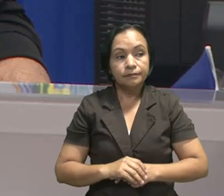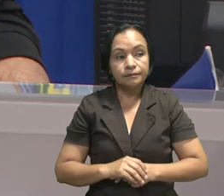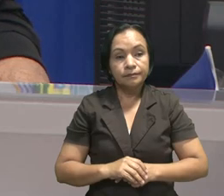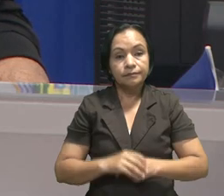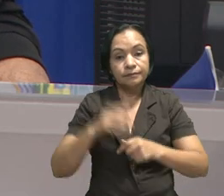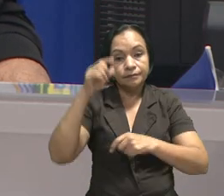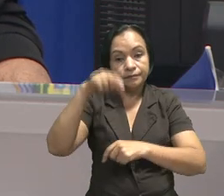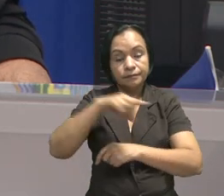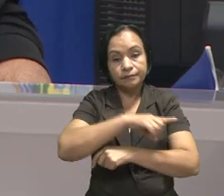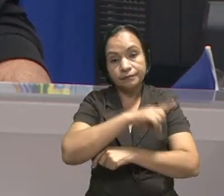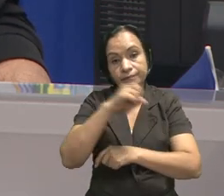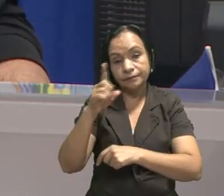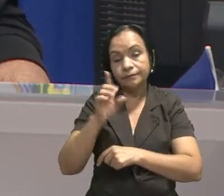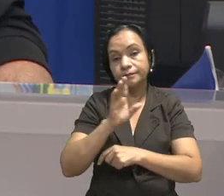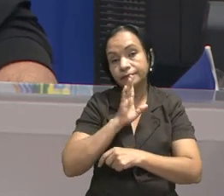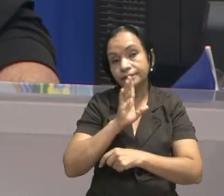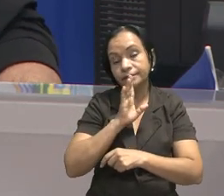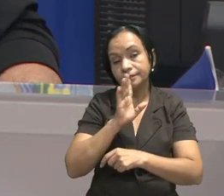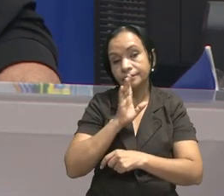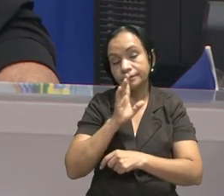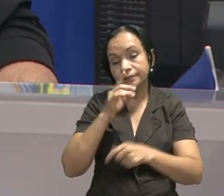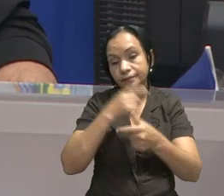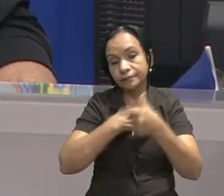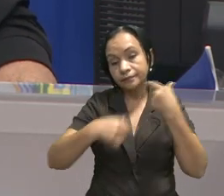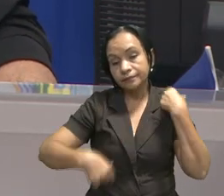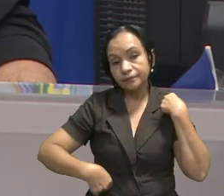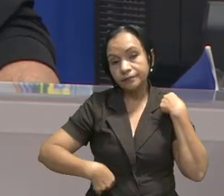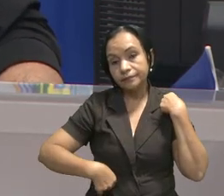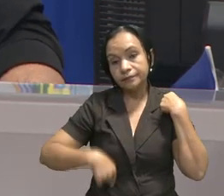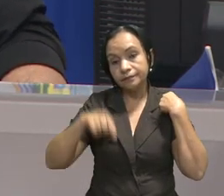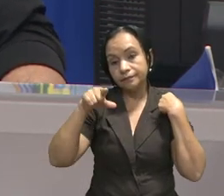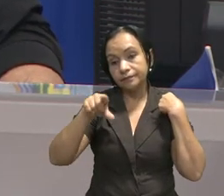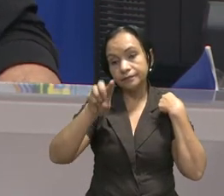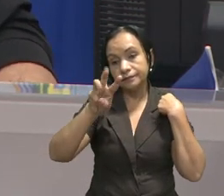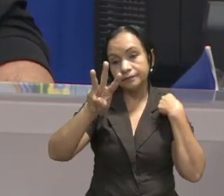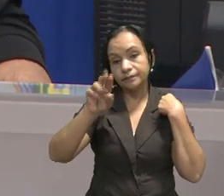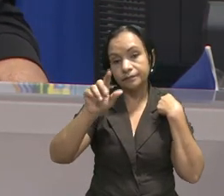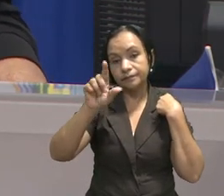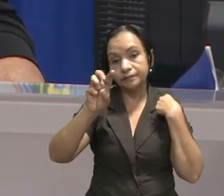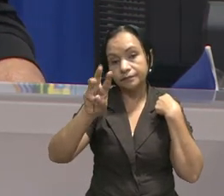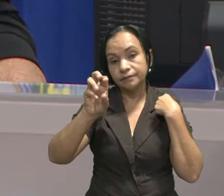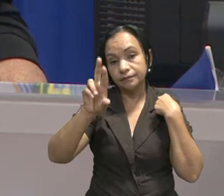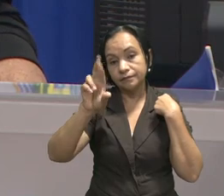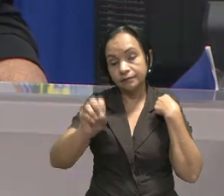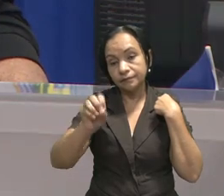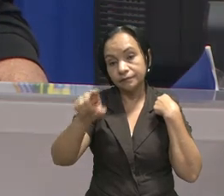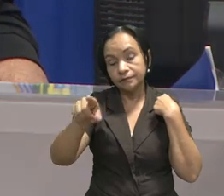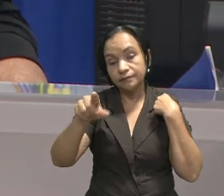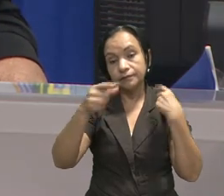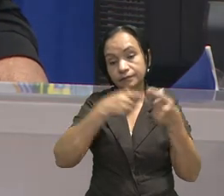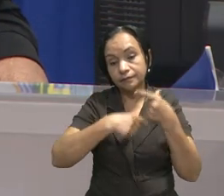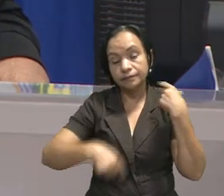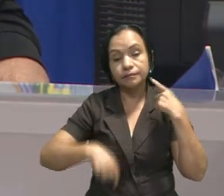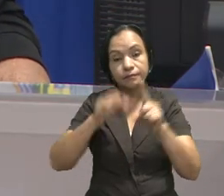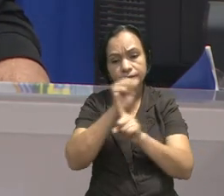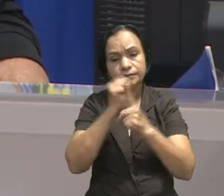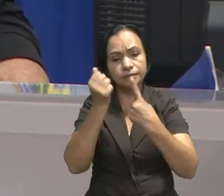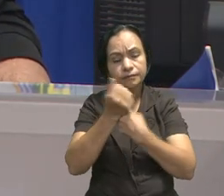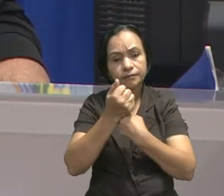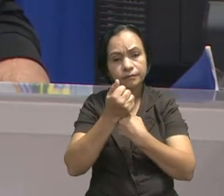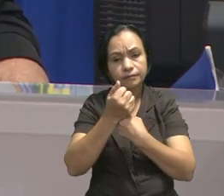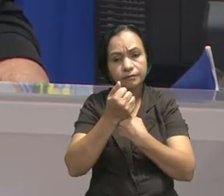precisamente hoy, ahorita, conversaba con el presidente y me decía que ya el presidente de la Asamblea me decía